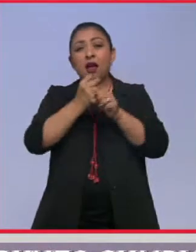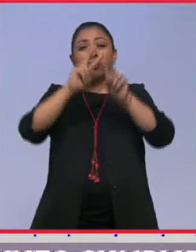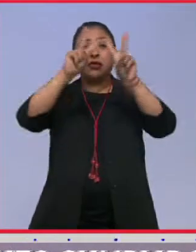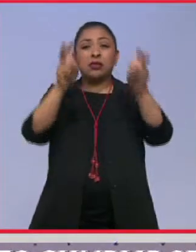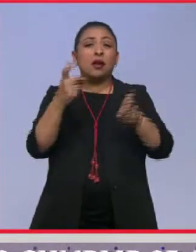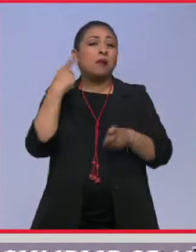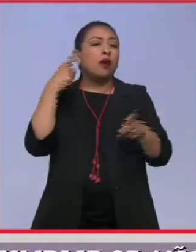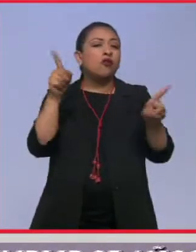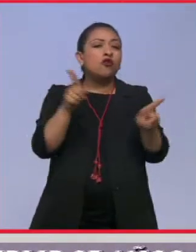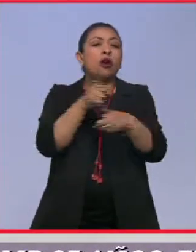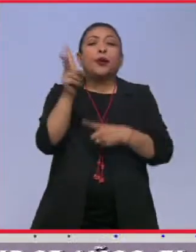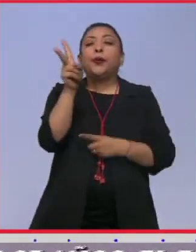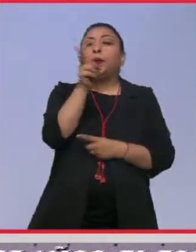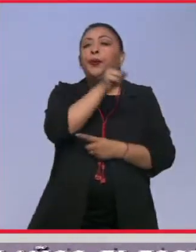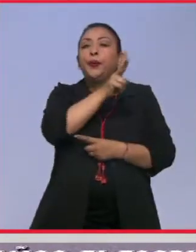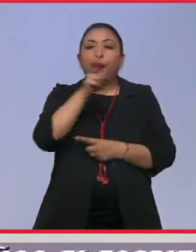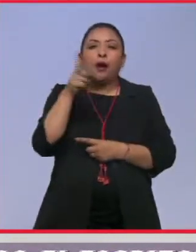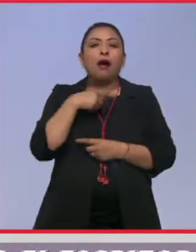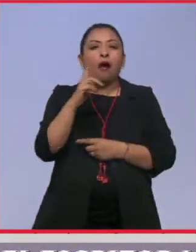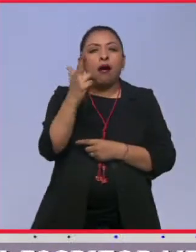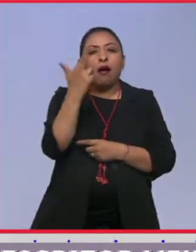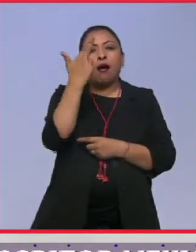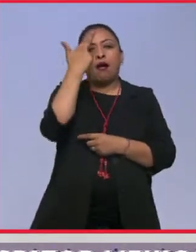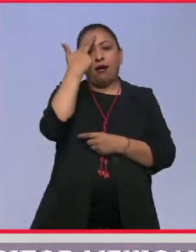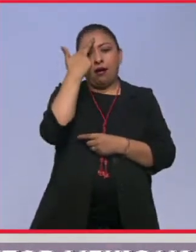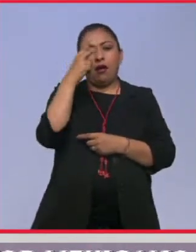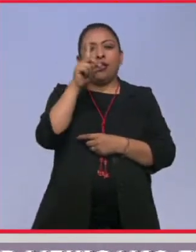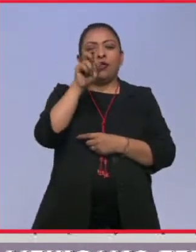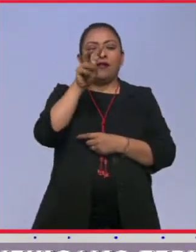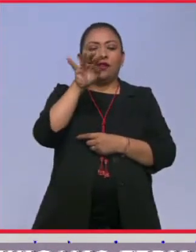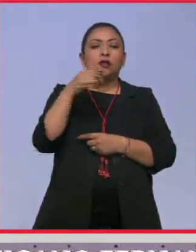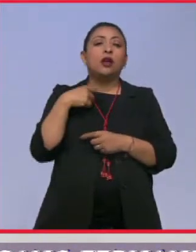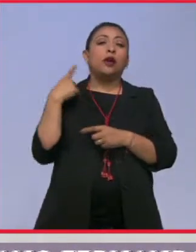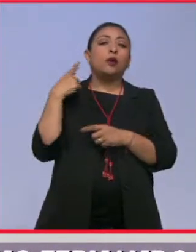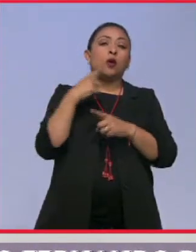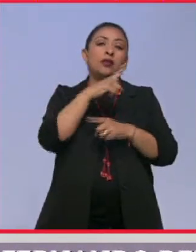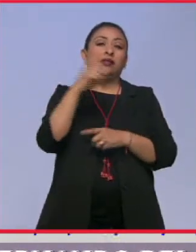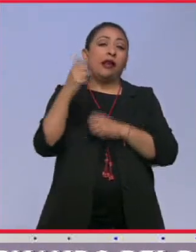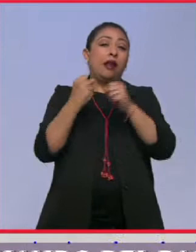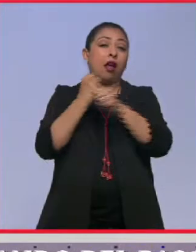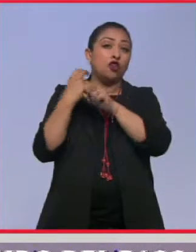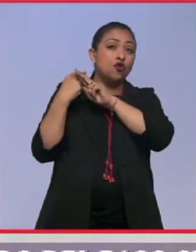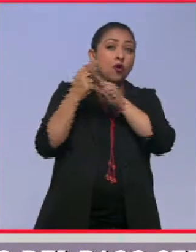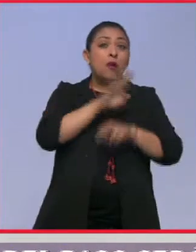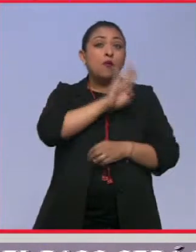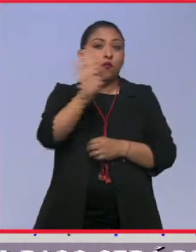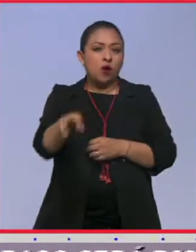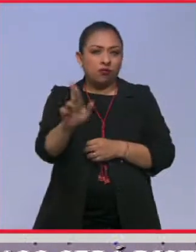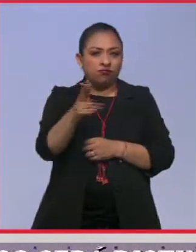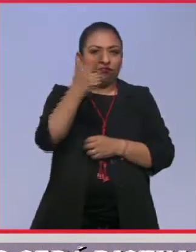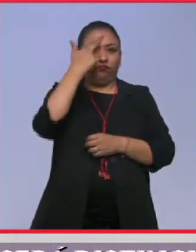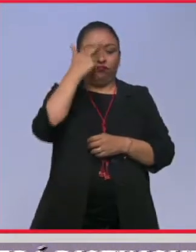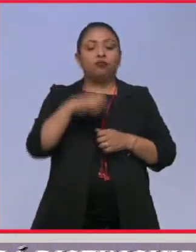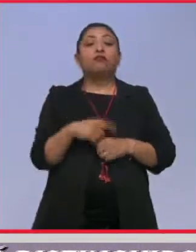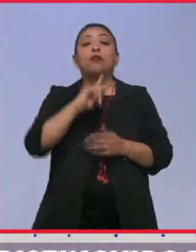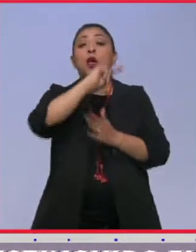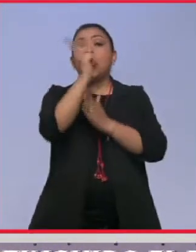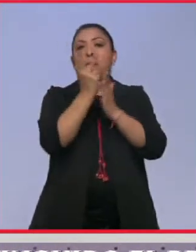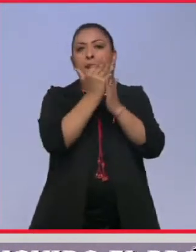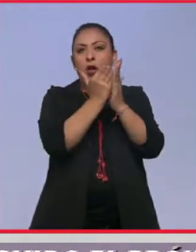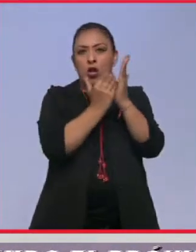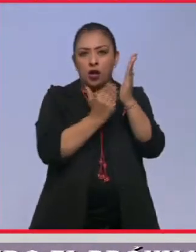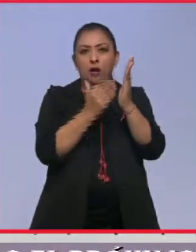Los Sonidos del Viento, que recordará a Debussy en el centenario de su fallecimiento. Es un programa que